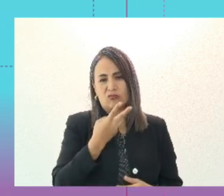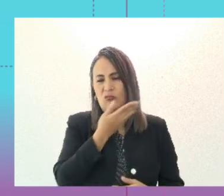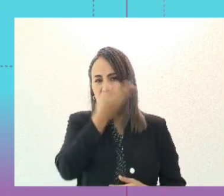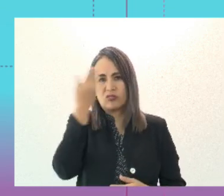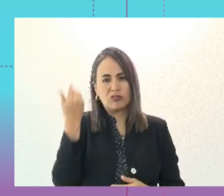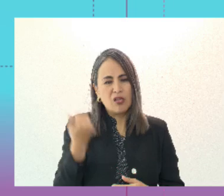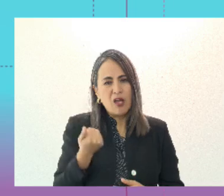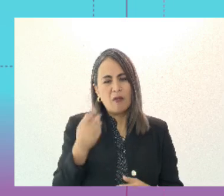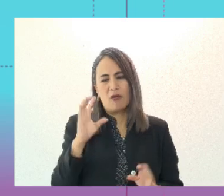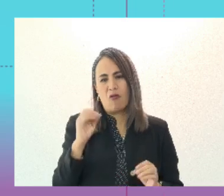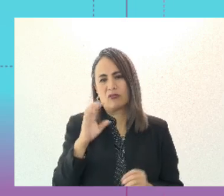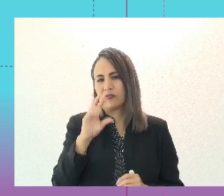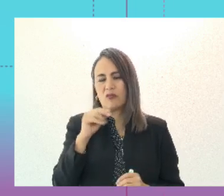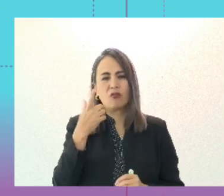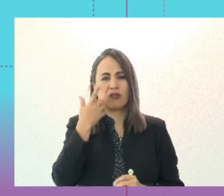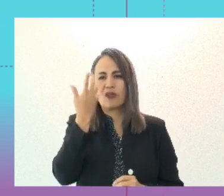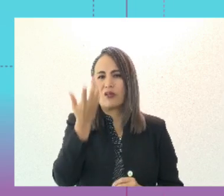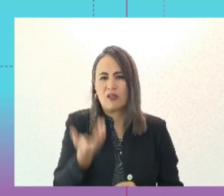el principal